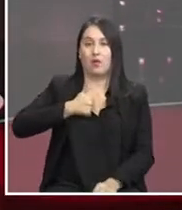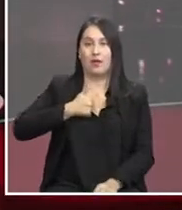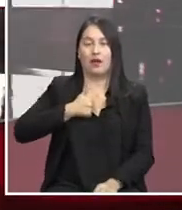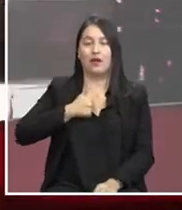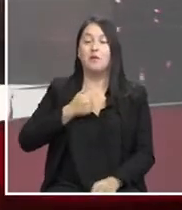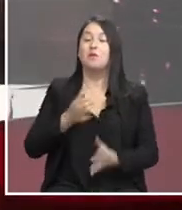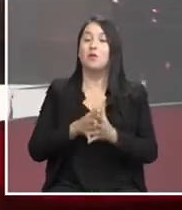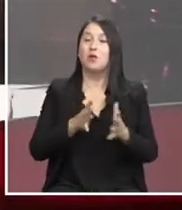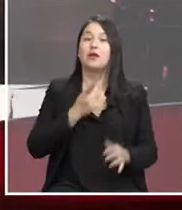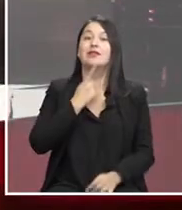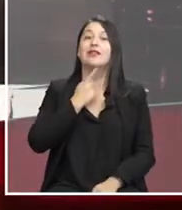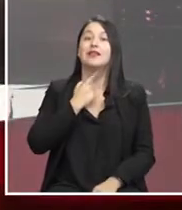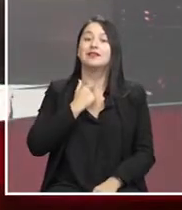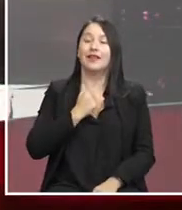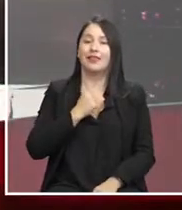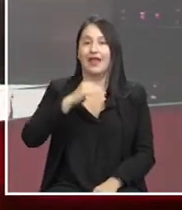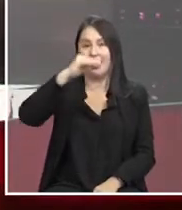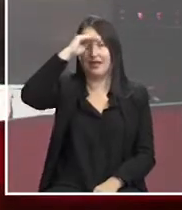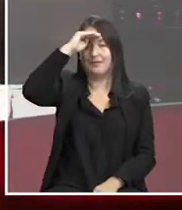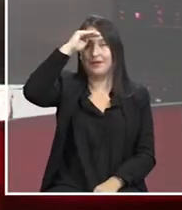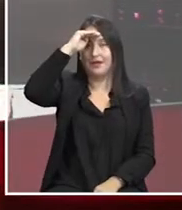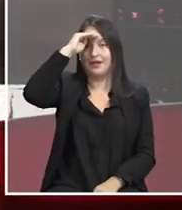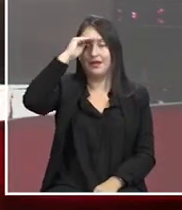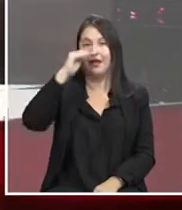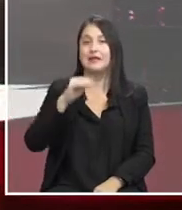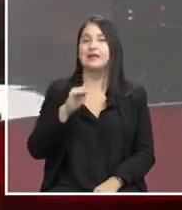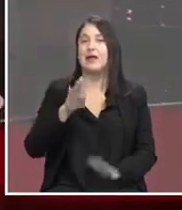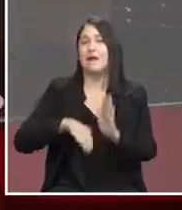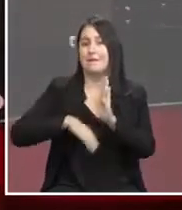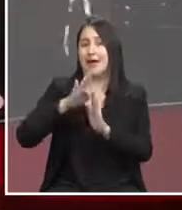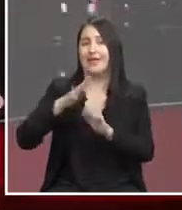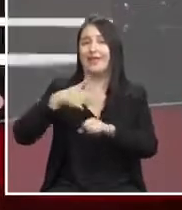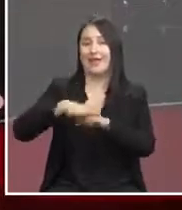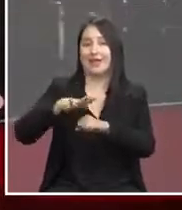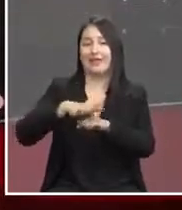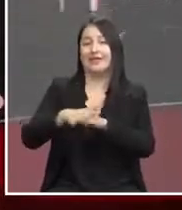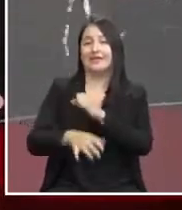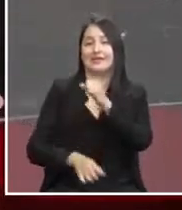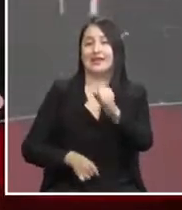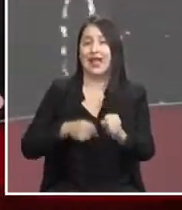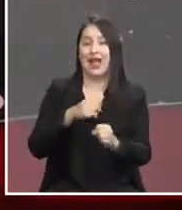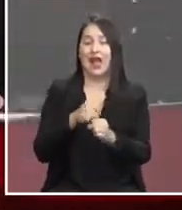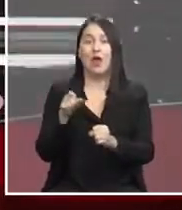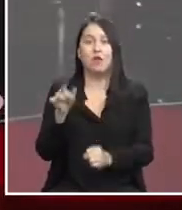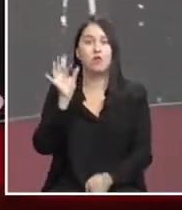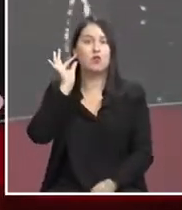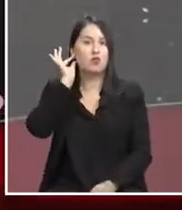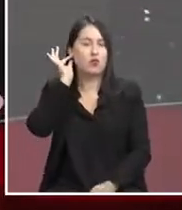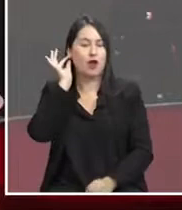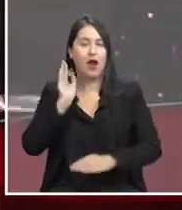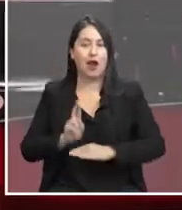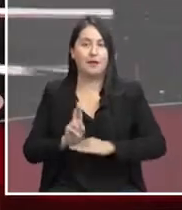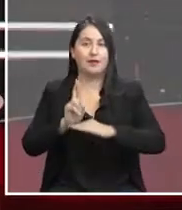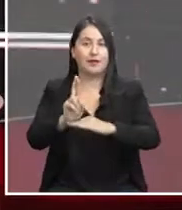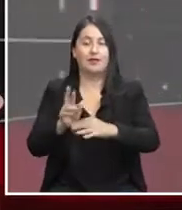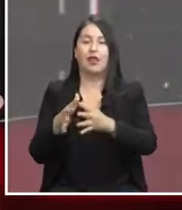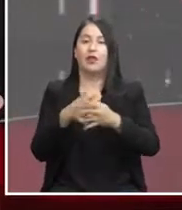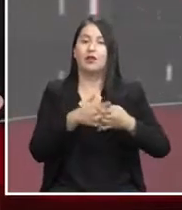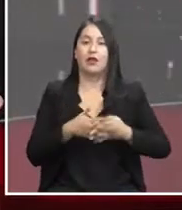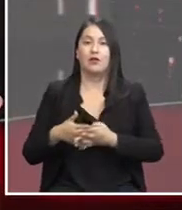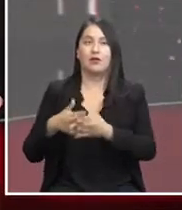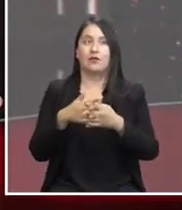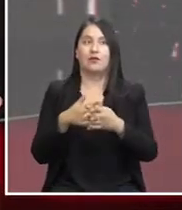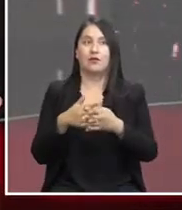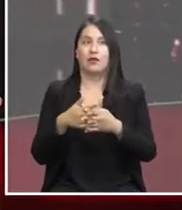muy interesante su experiencia. Durante más de 15 años, Co Barrett ha representado a los Estados Unidos en